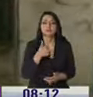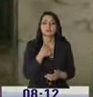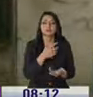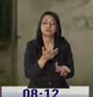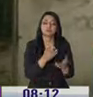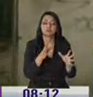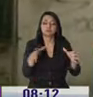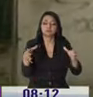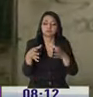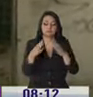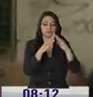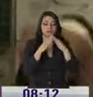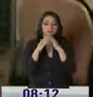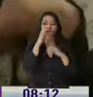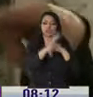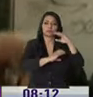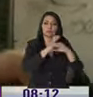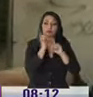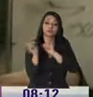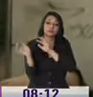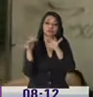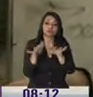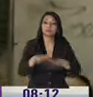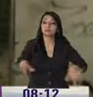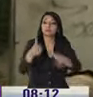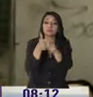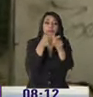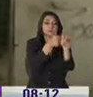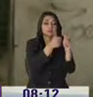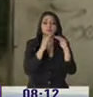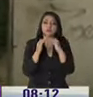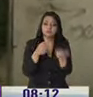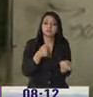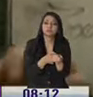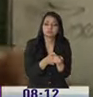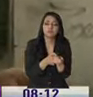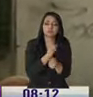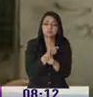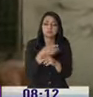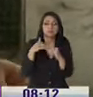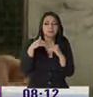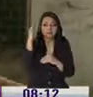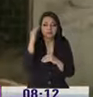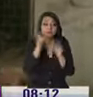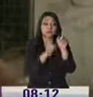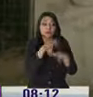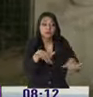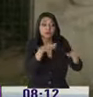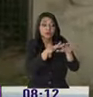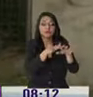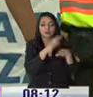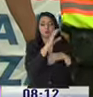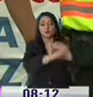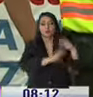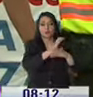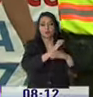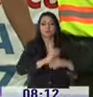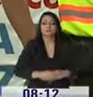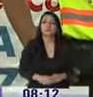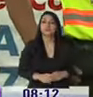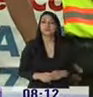la gente que vivimos acá en este sector, ¿no?, estamos apoyando especialmente a la gente de San José del Condado. Custodiados